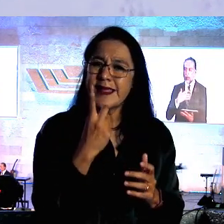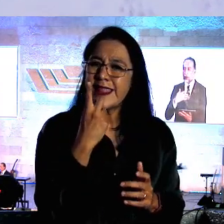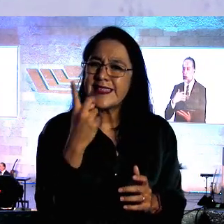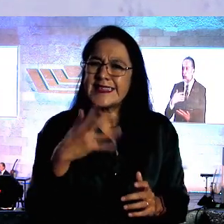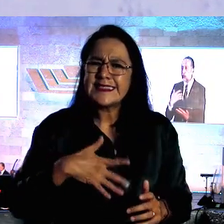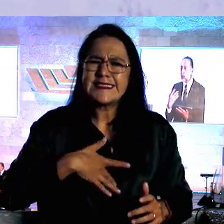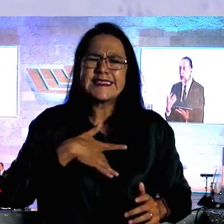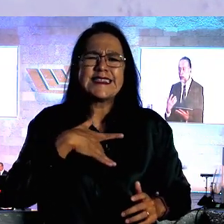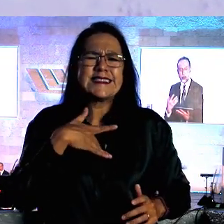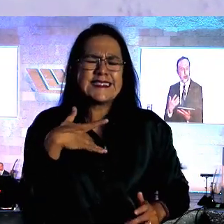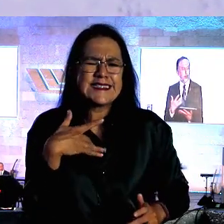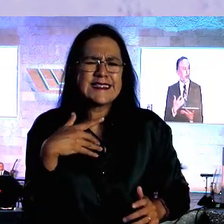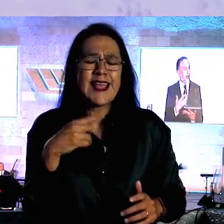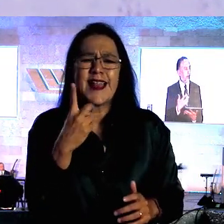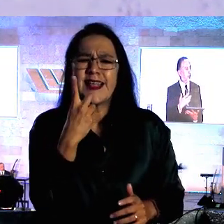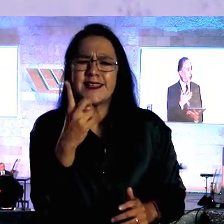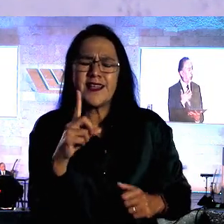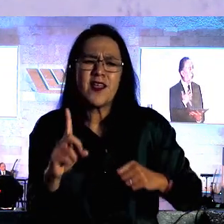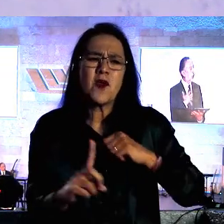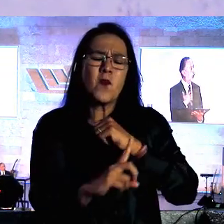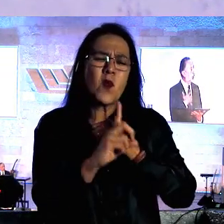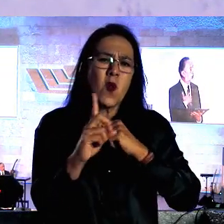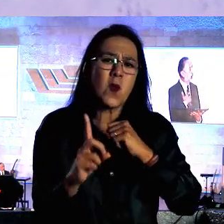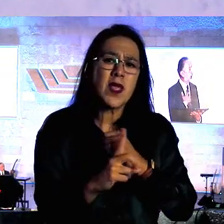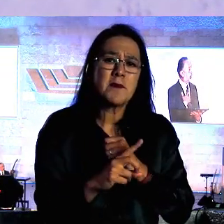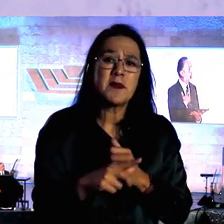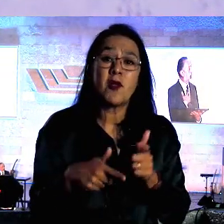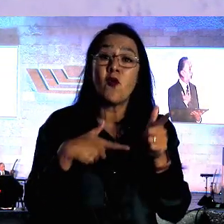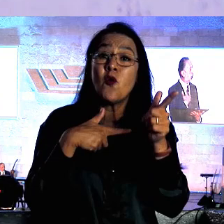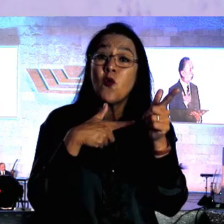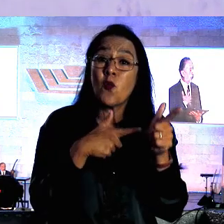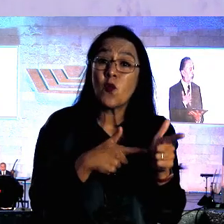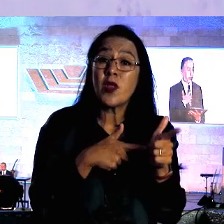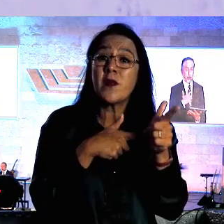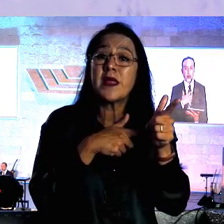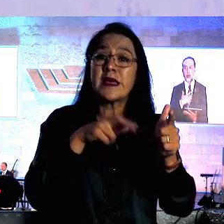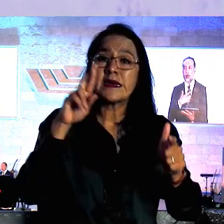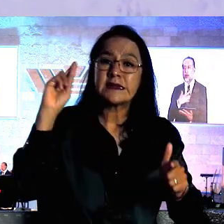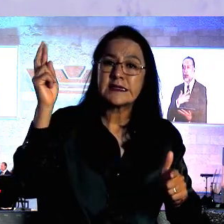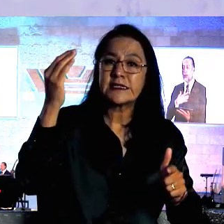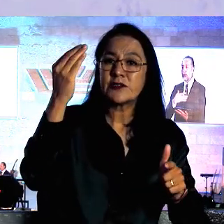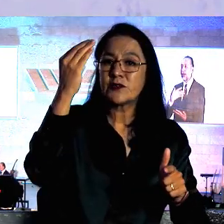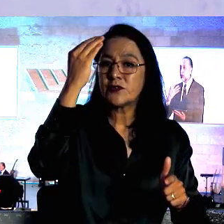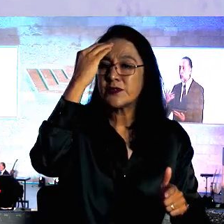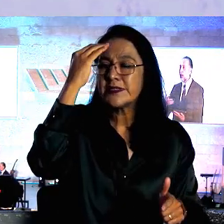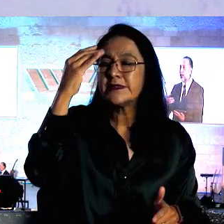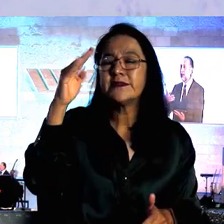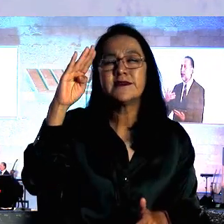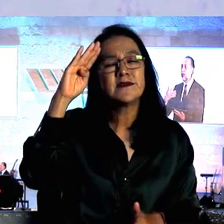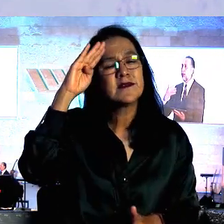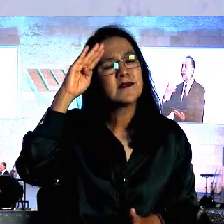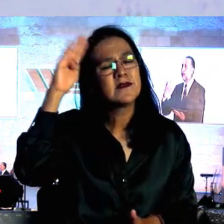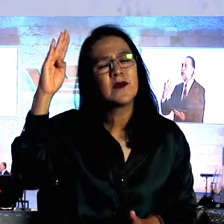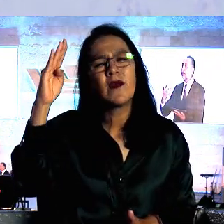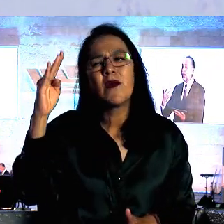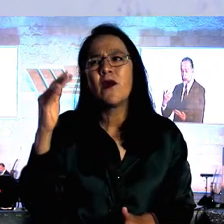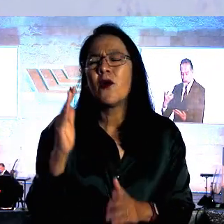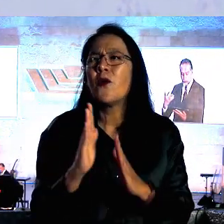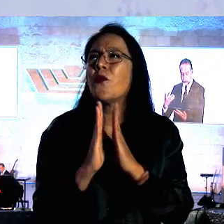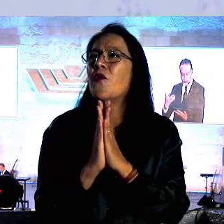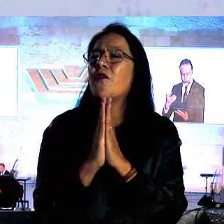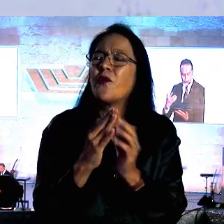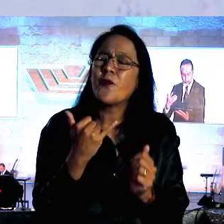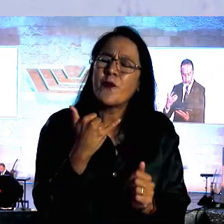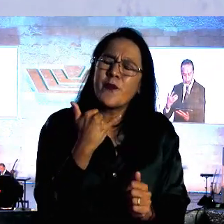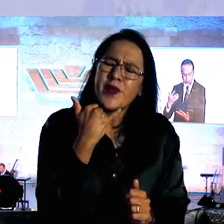que siente o sus problemas sino que continuamente reconoce Señor perdona mis pecados